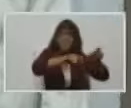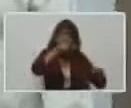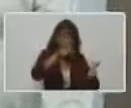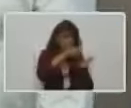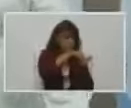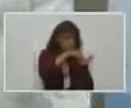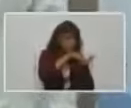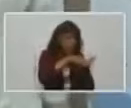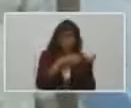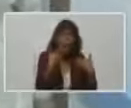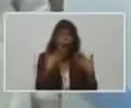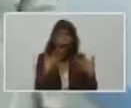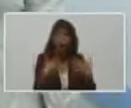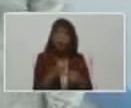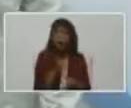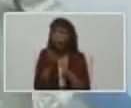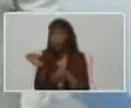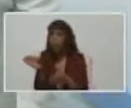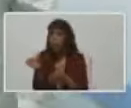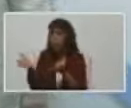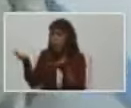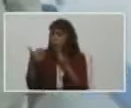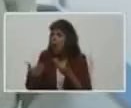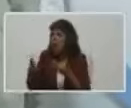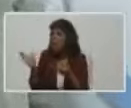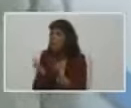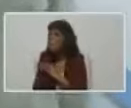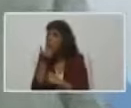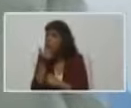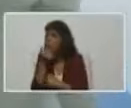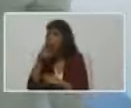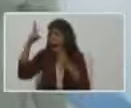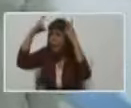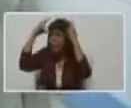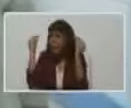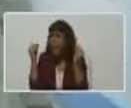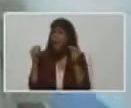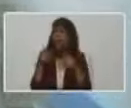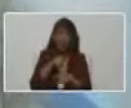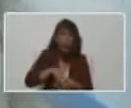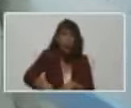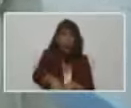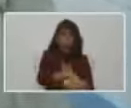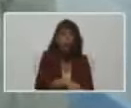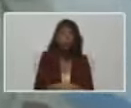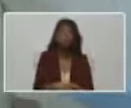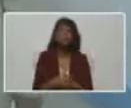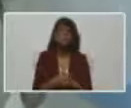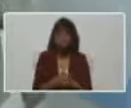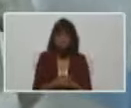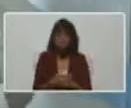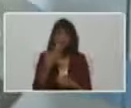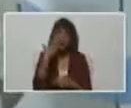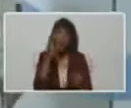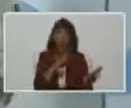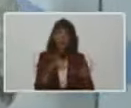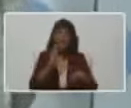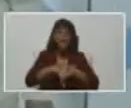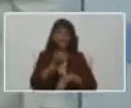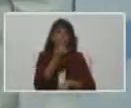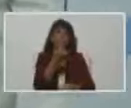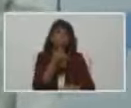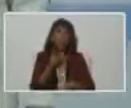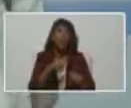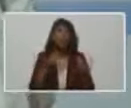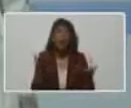de emergencia, de recepción de nuestros pacientes para diagnosticarlos y